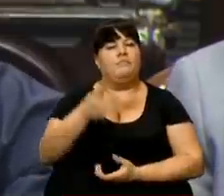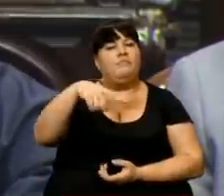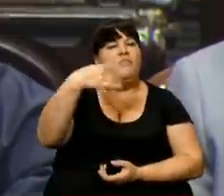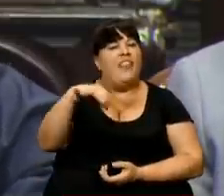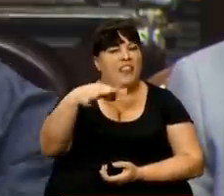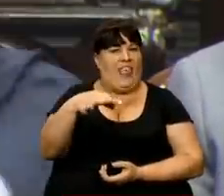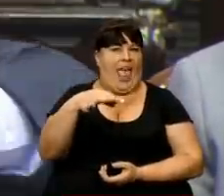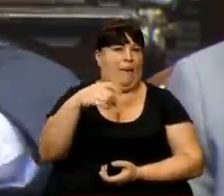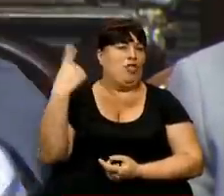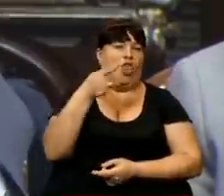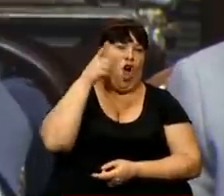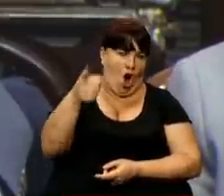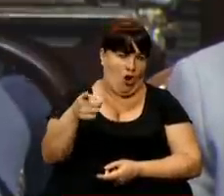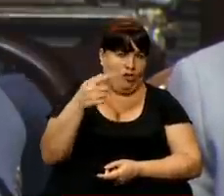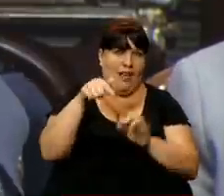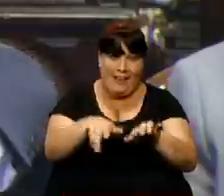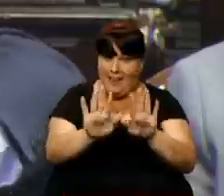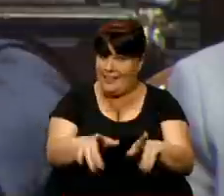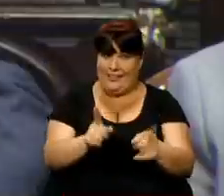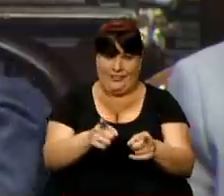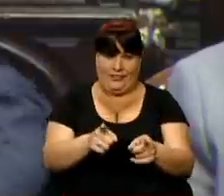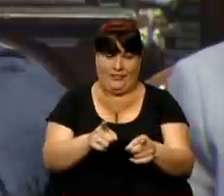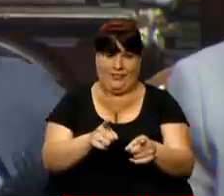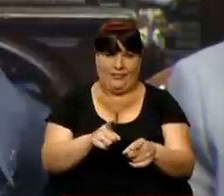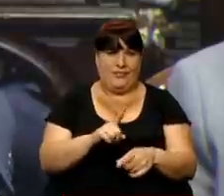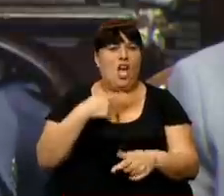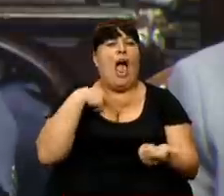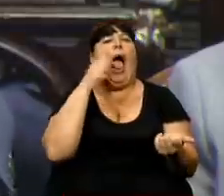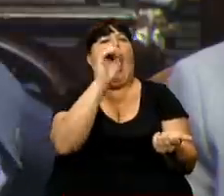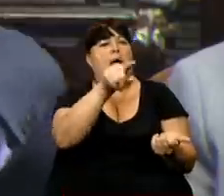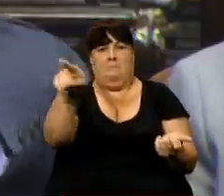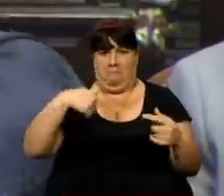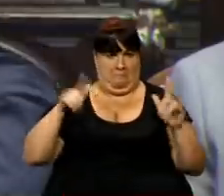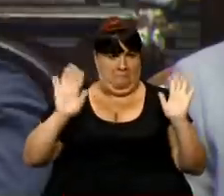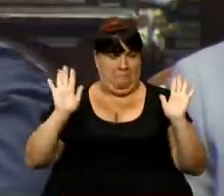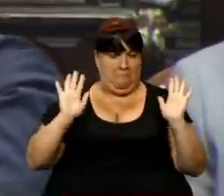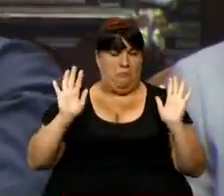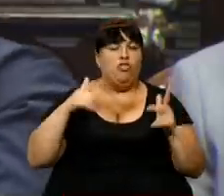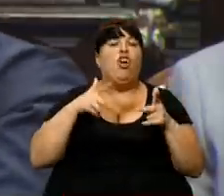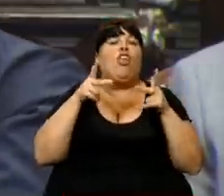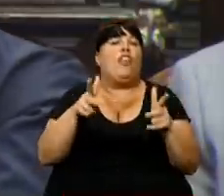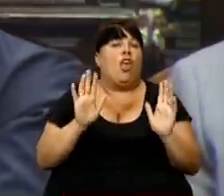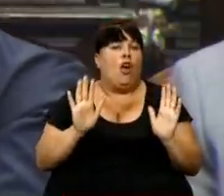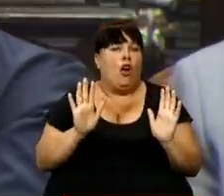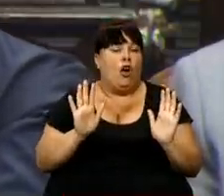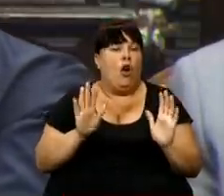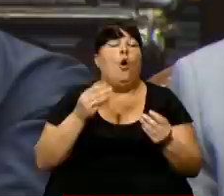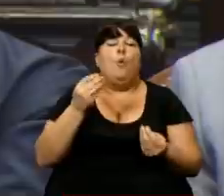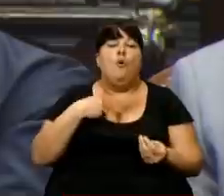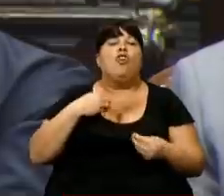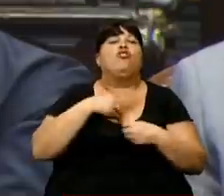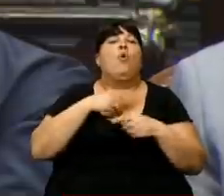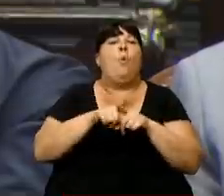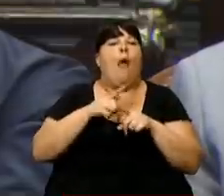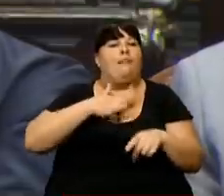Deberían repudiarlo todo. Y acá quedará. No agravio a nadie. Digo, porque lo